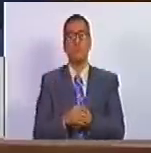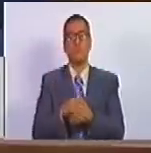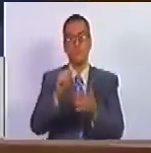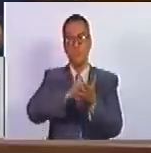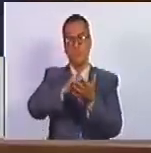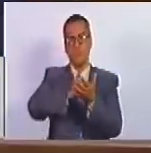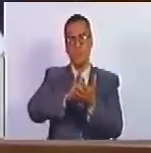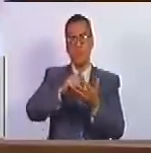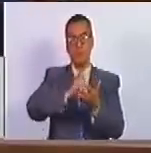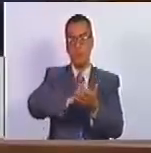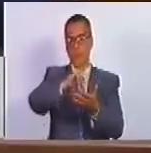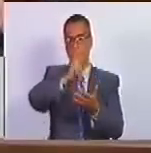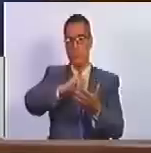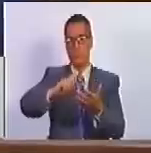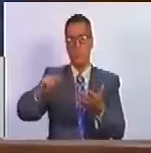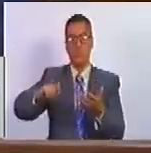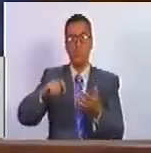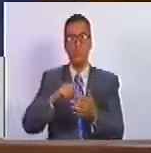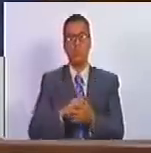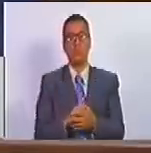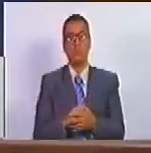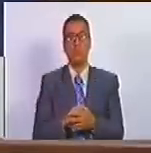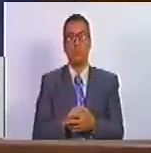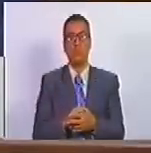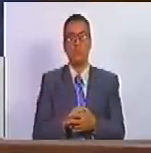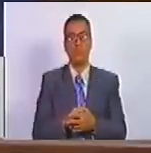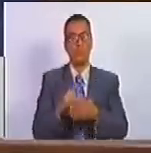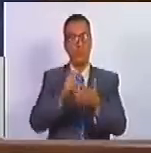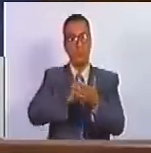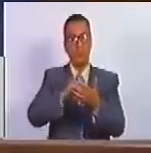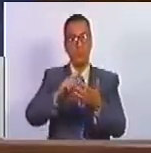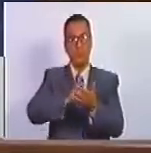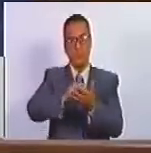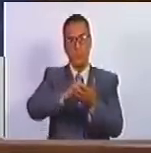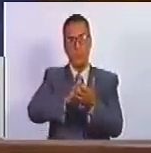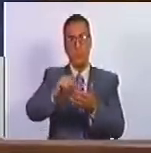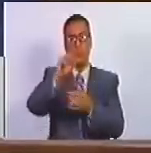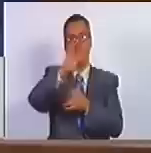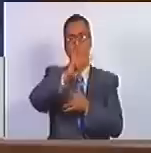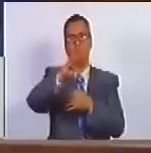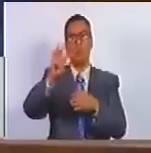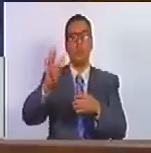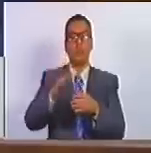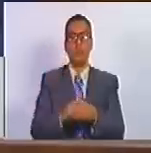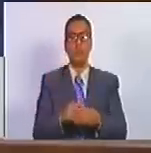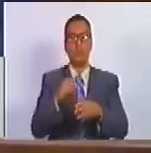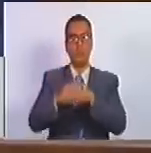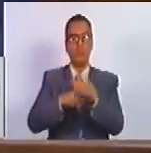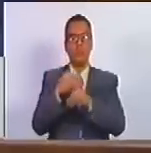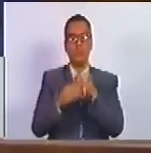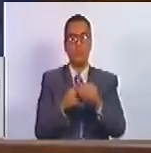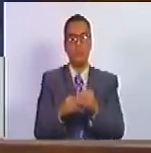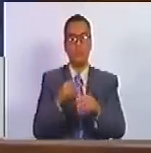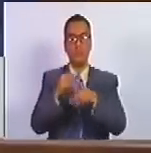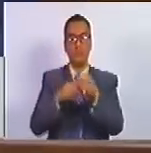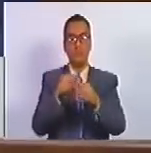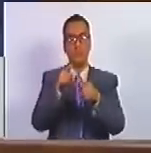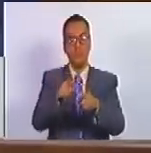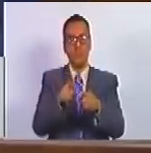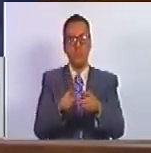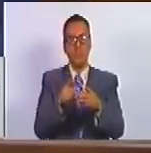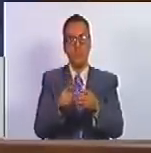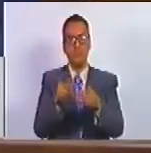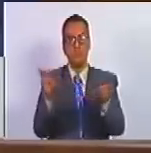el cual queda redactado en los siguientes términos. Artículo 44. A los efectos de la aplicación de este